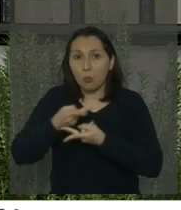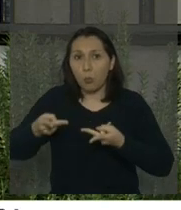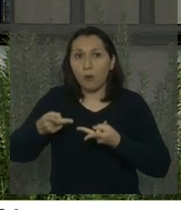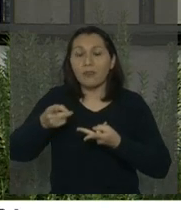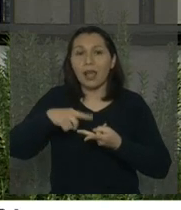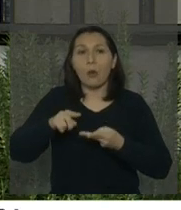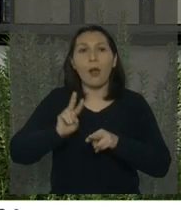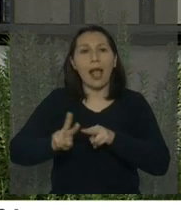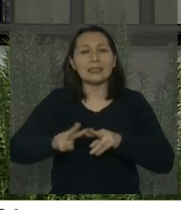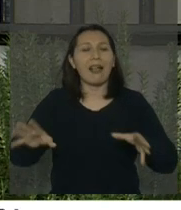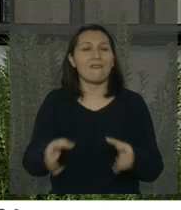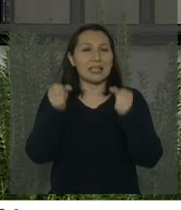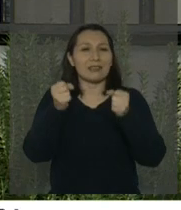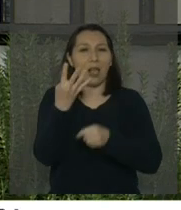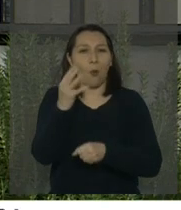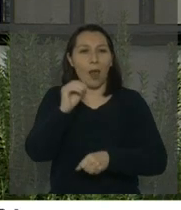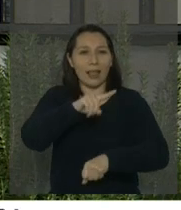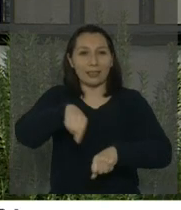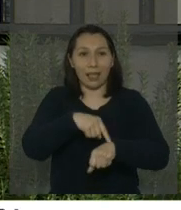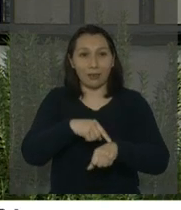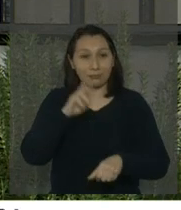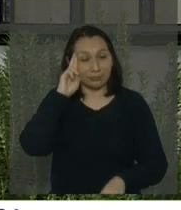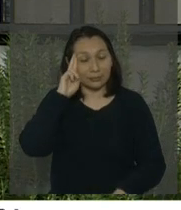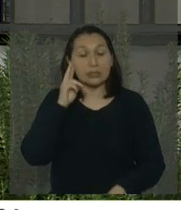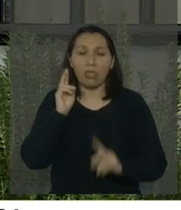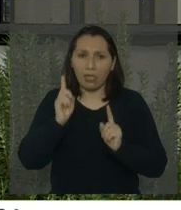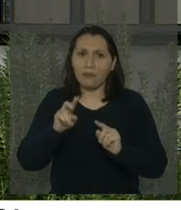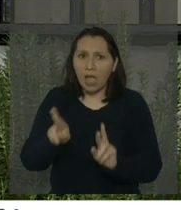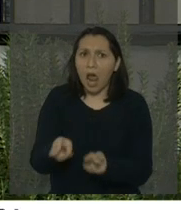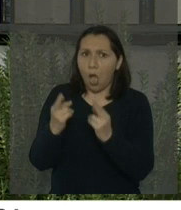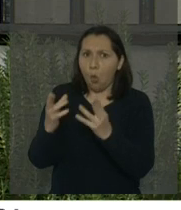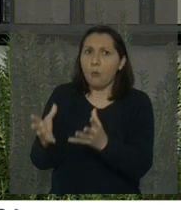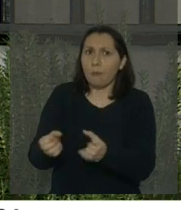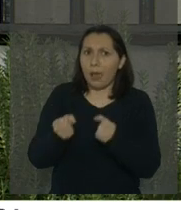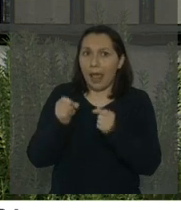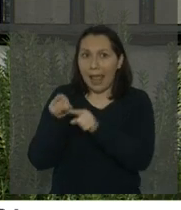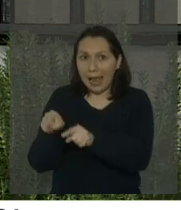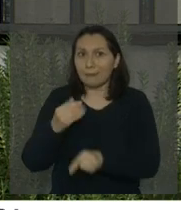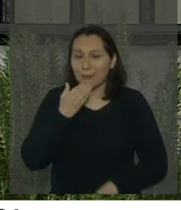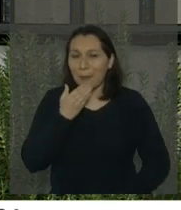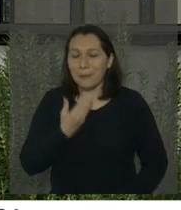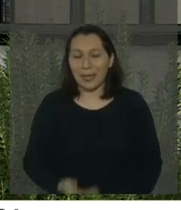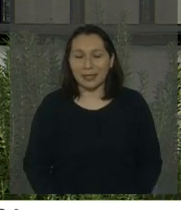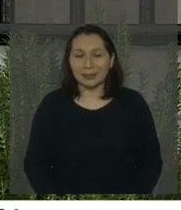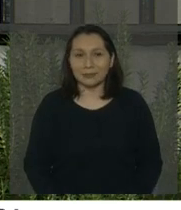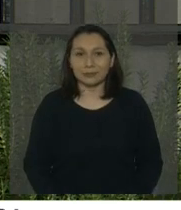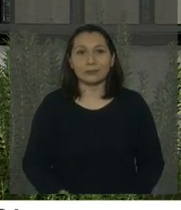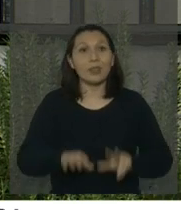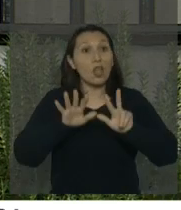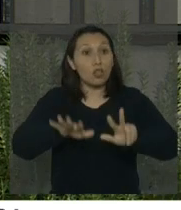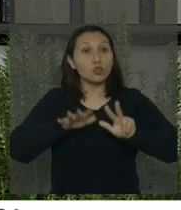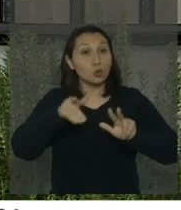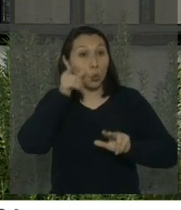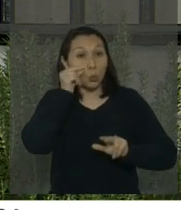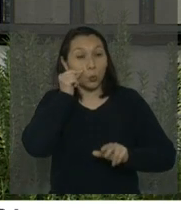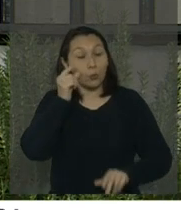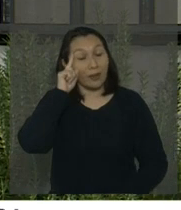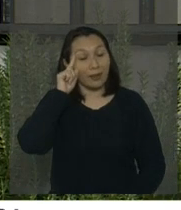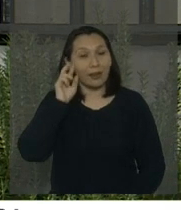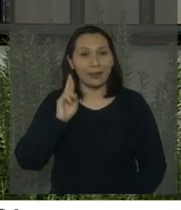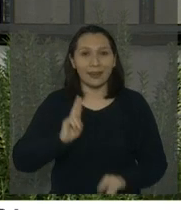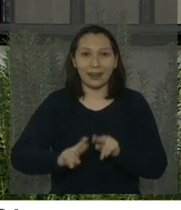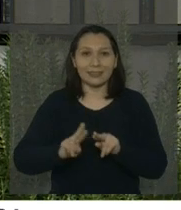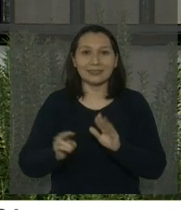íbamos a hacer el festival por las 40 horas. Tenemos que recuperar aquello también. Iba a ser el 18 de octubre.